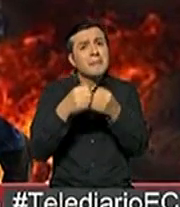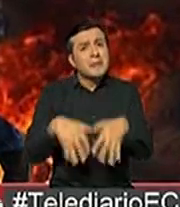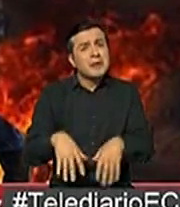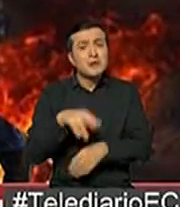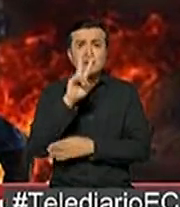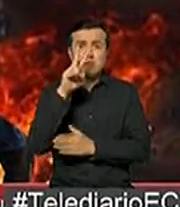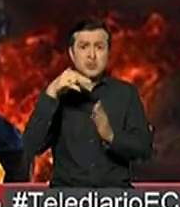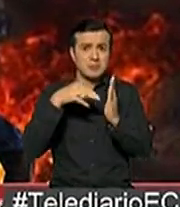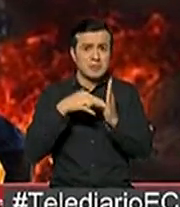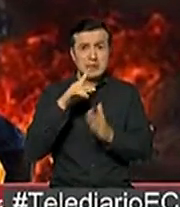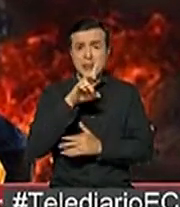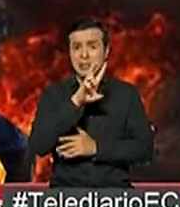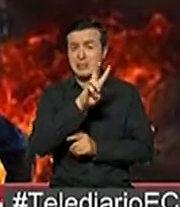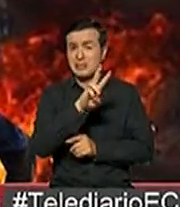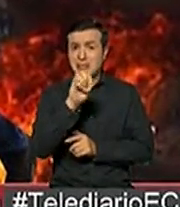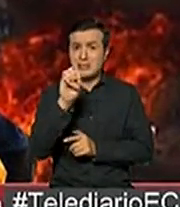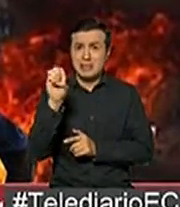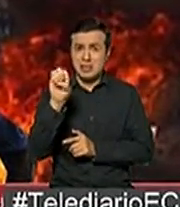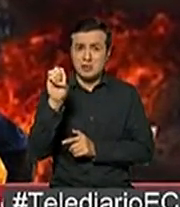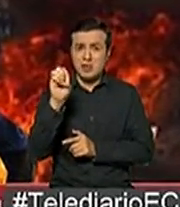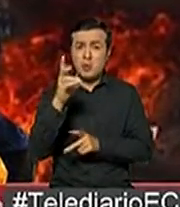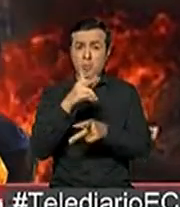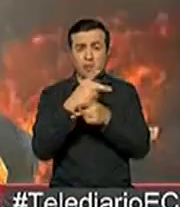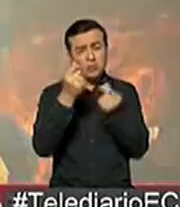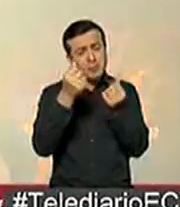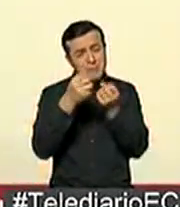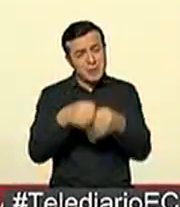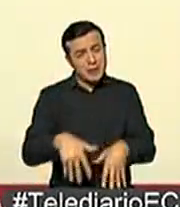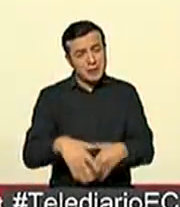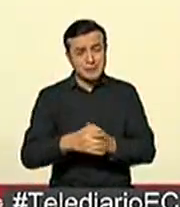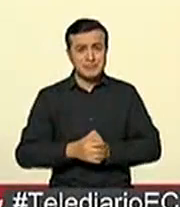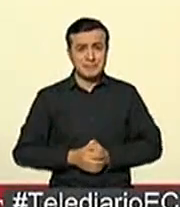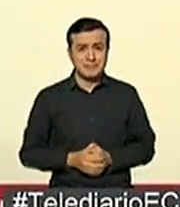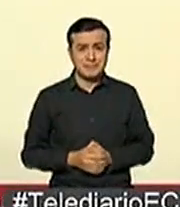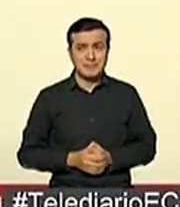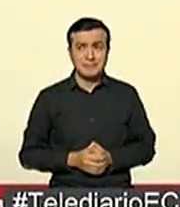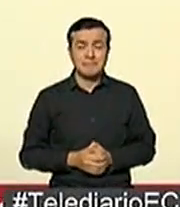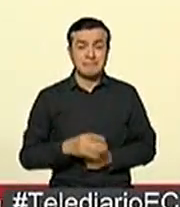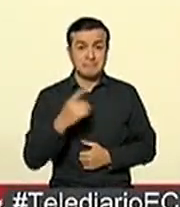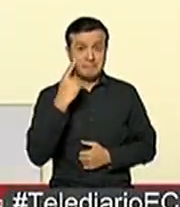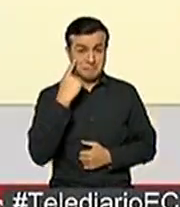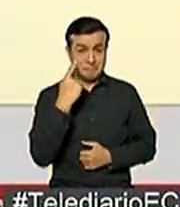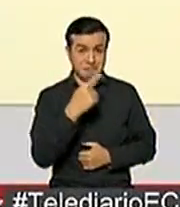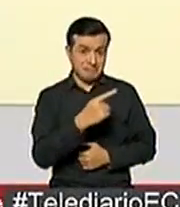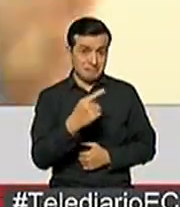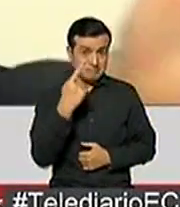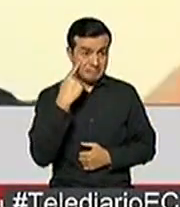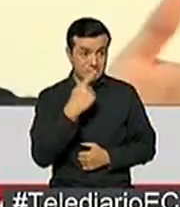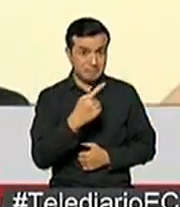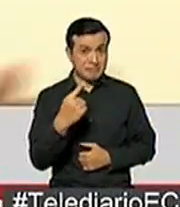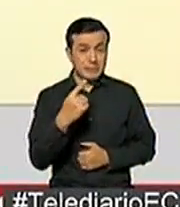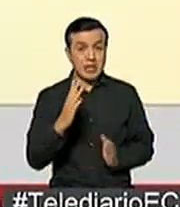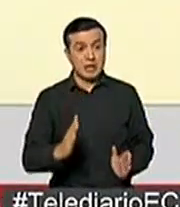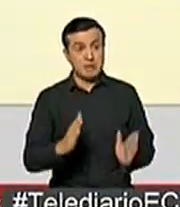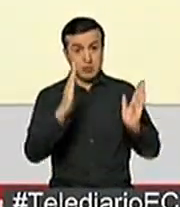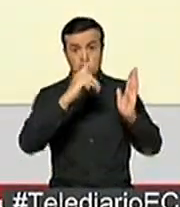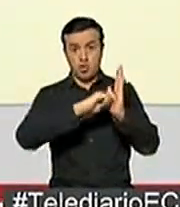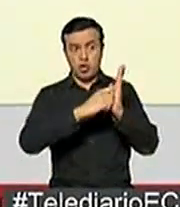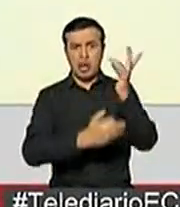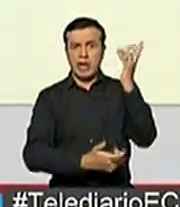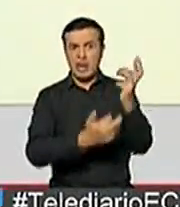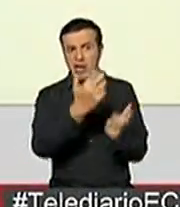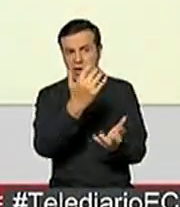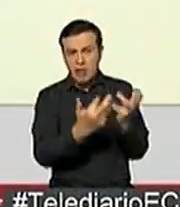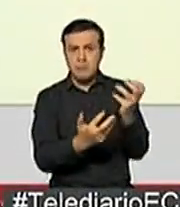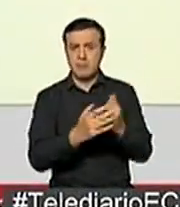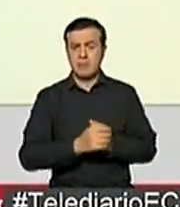2.600 millones más al sector productivo de los visto por ejemplo la quema del edificio de la contraloría se